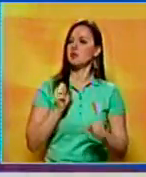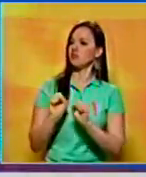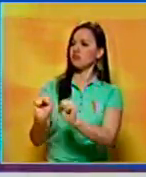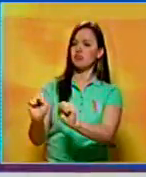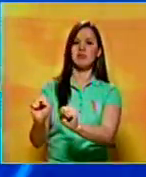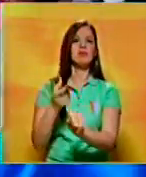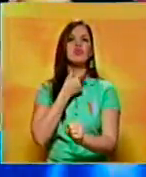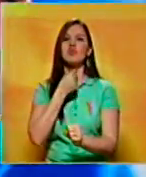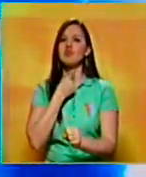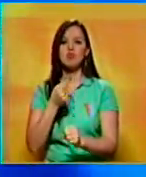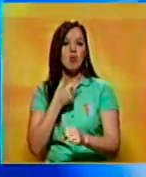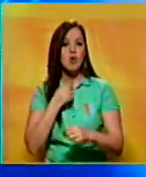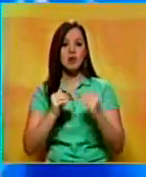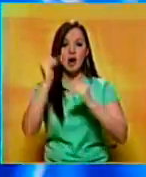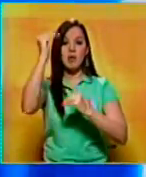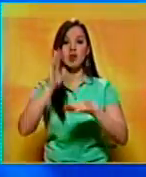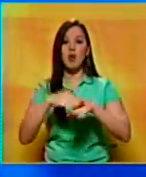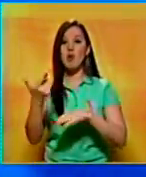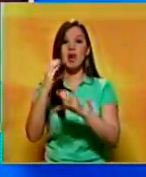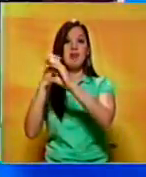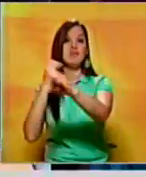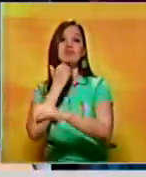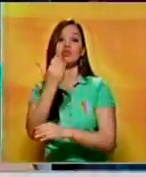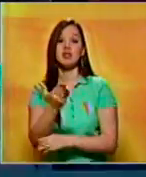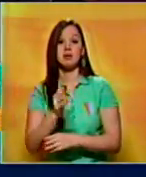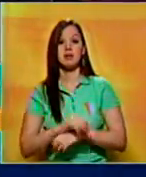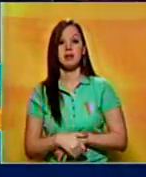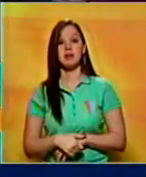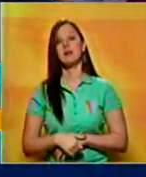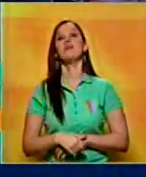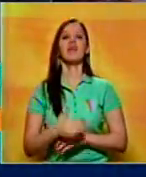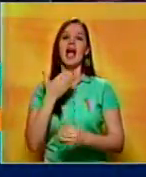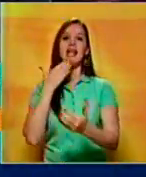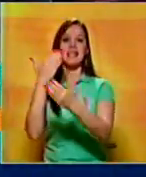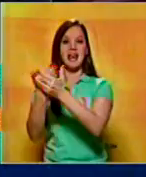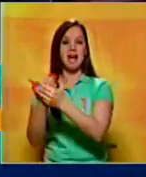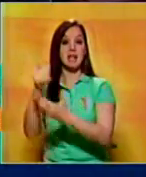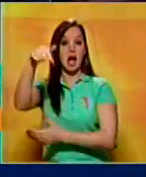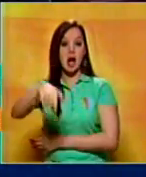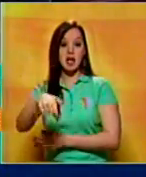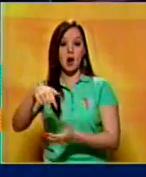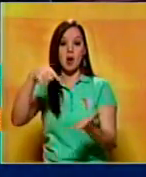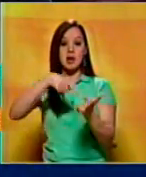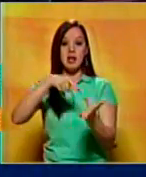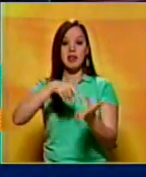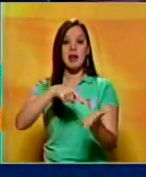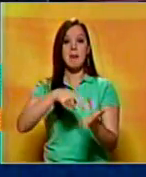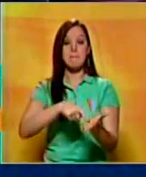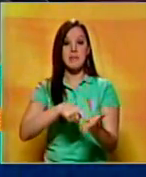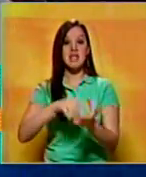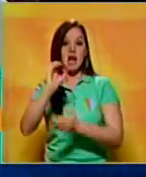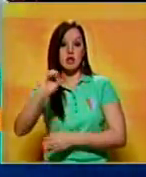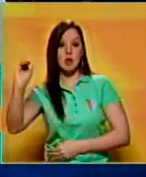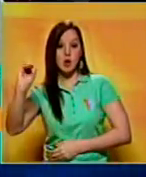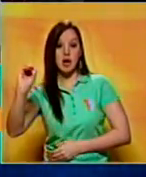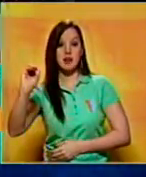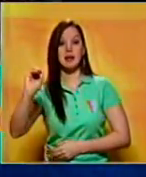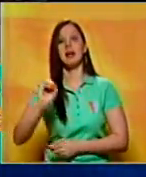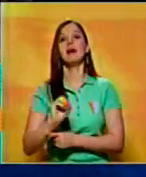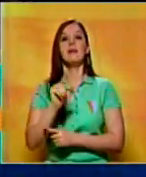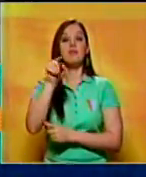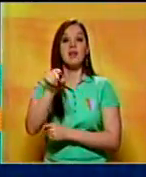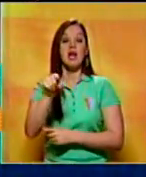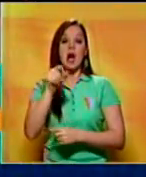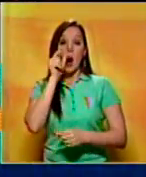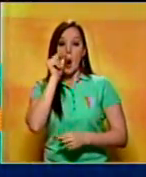es deficiente. Adelante. Así es, buenas tardes. Nos encontramos en el Terminal de Oriente, donde representantes del Comité de Usuarios del Transporte Público a